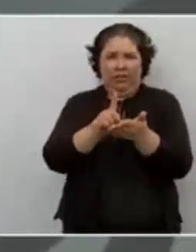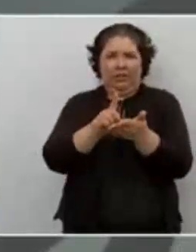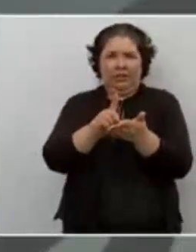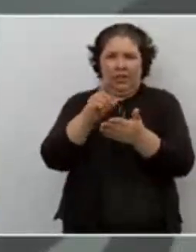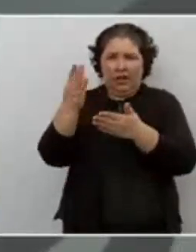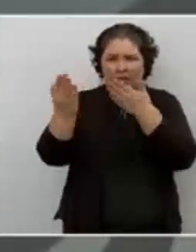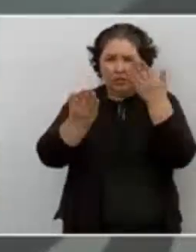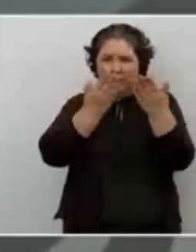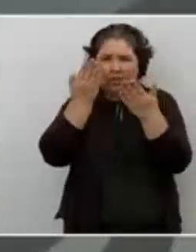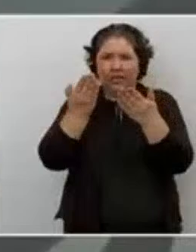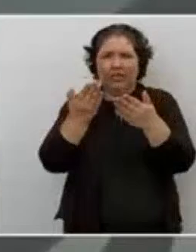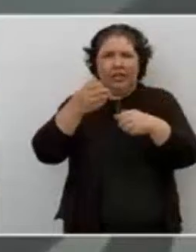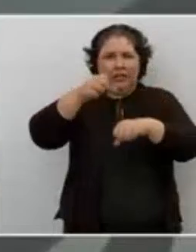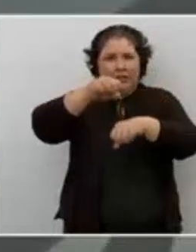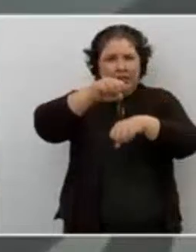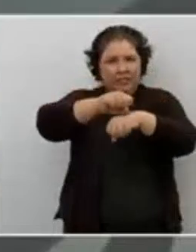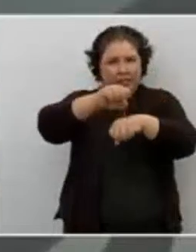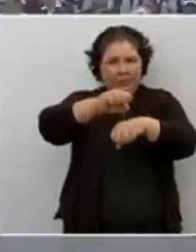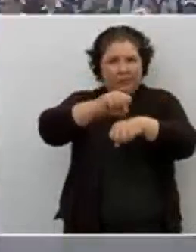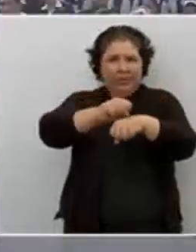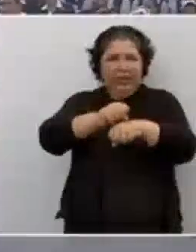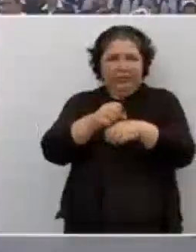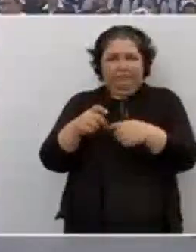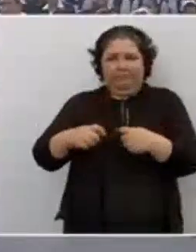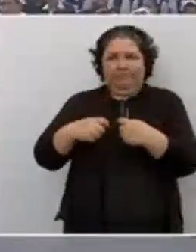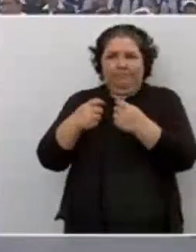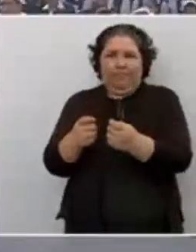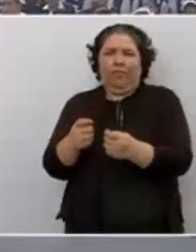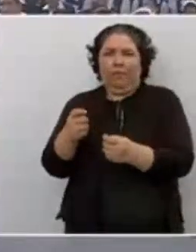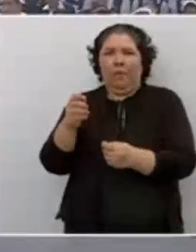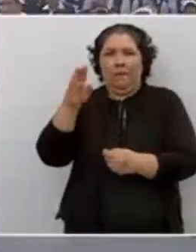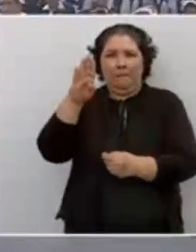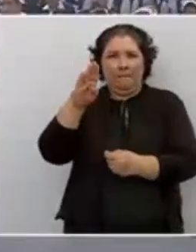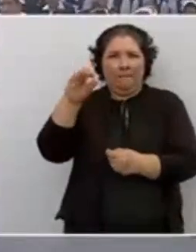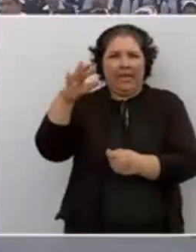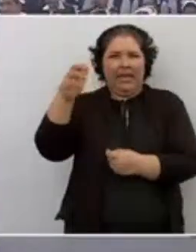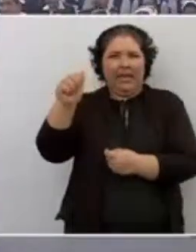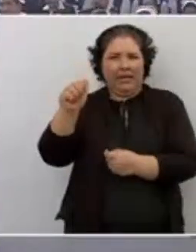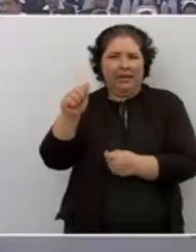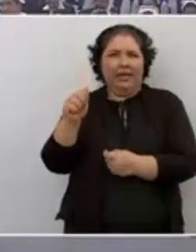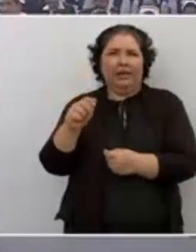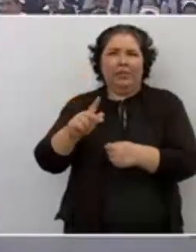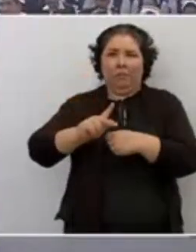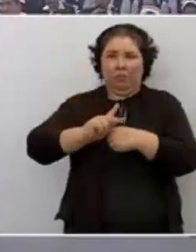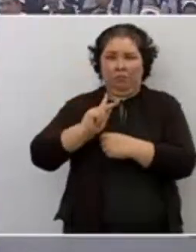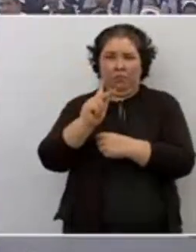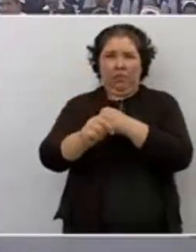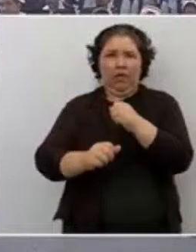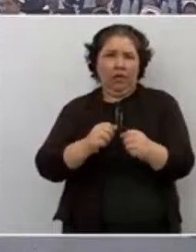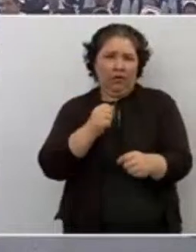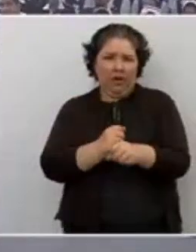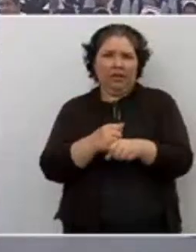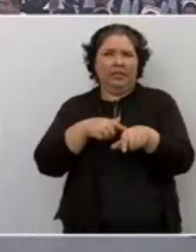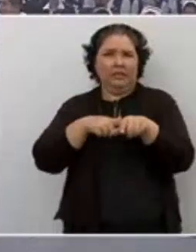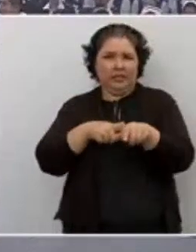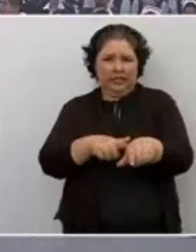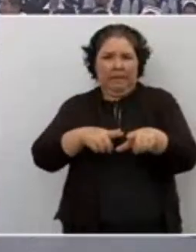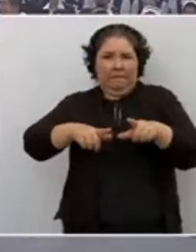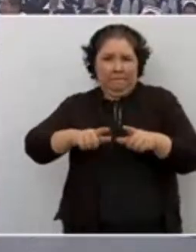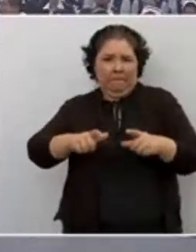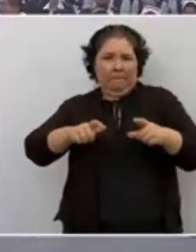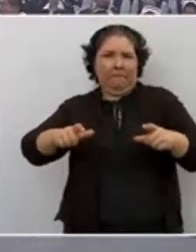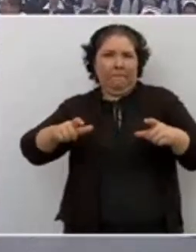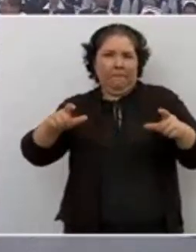de secundaria recibir una beca para seguir estudiando. Y el próximo año se seguirá ampliando